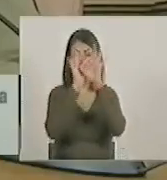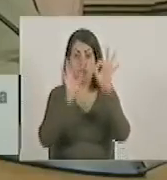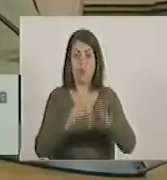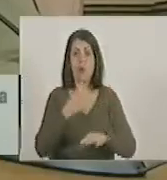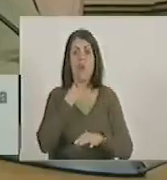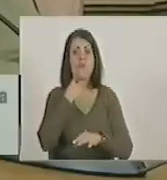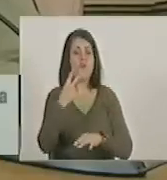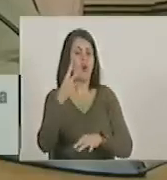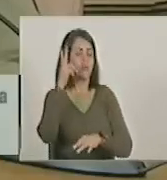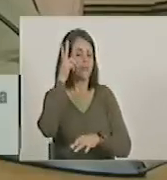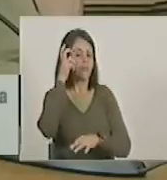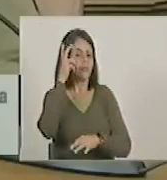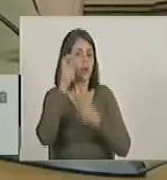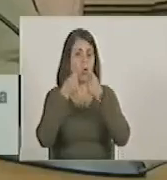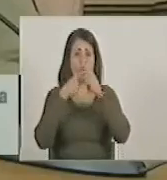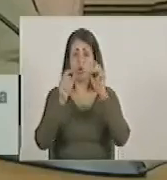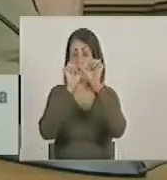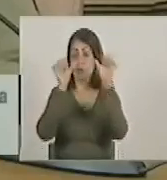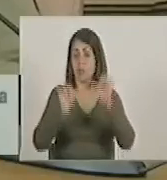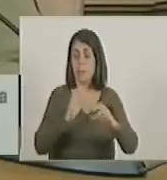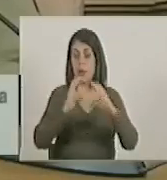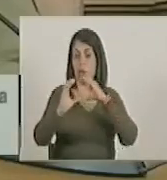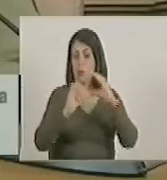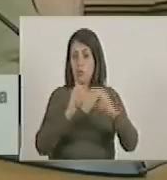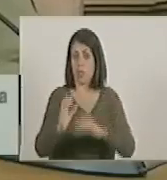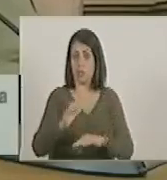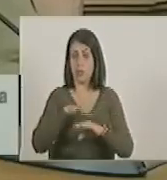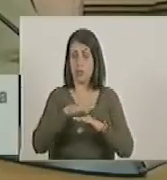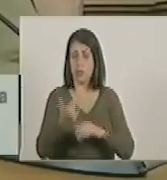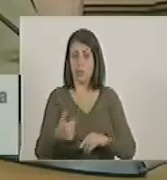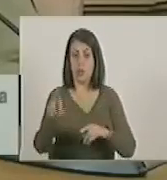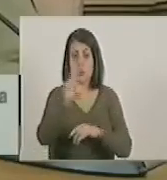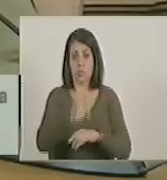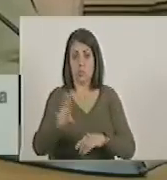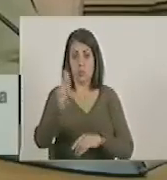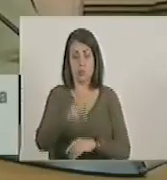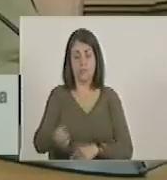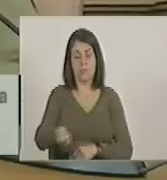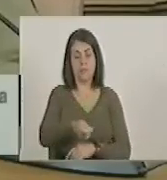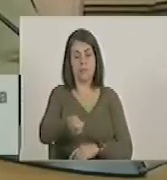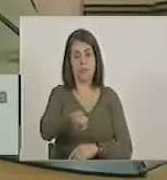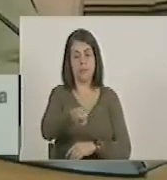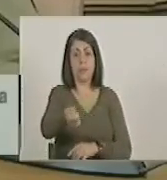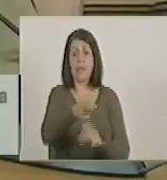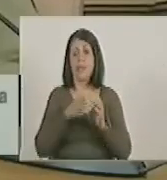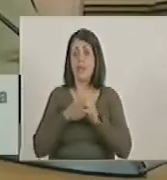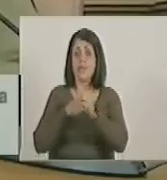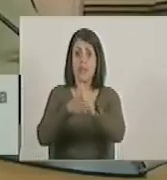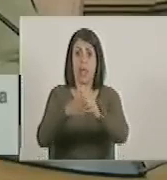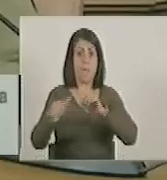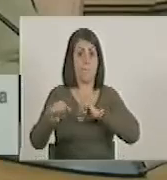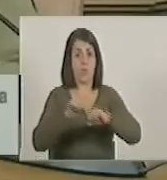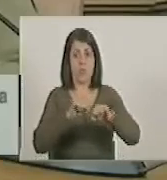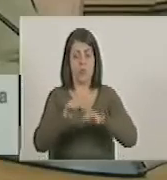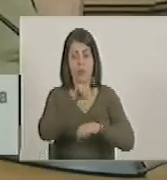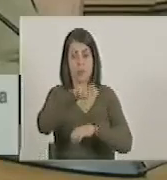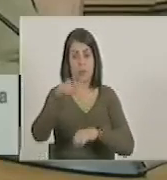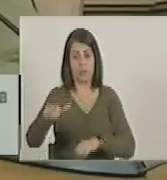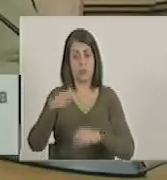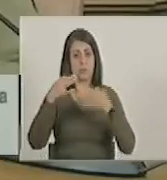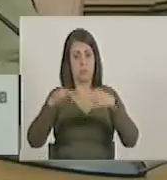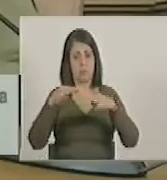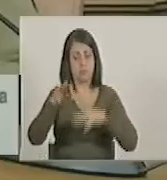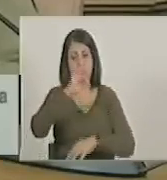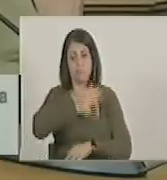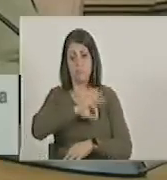voz digitalizados y otros sistemas de comunicación, en el uso del bastón, orientación y movilidad para su